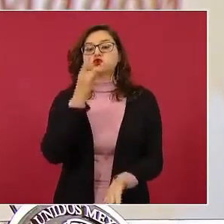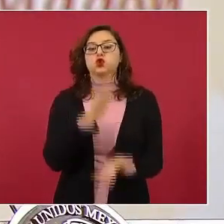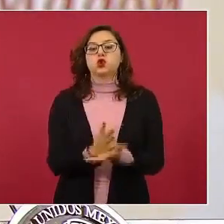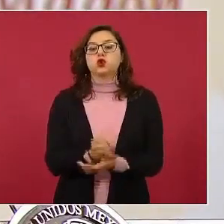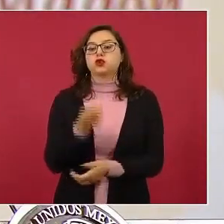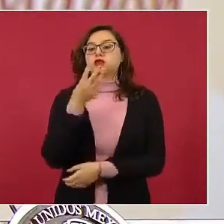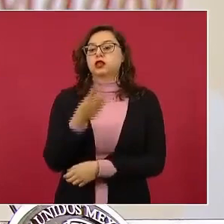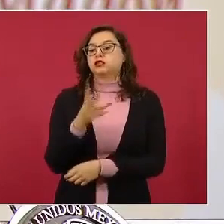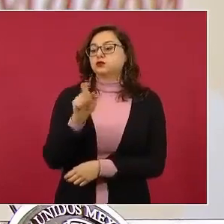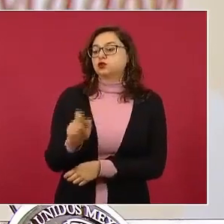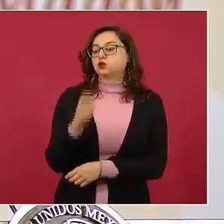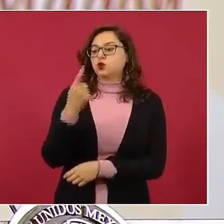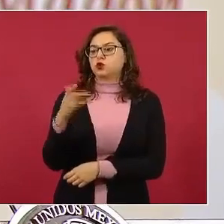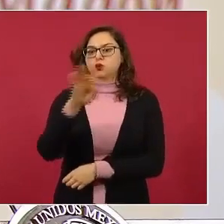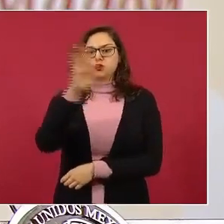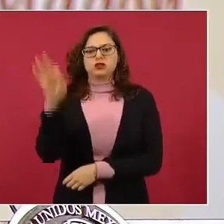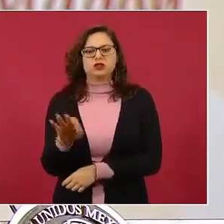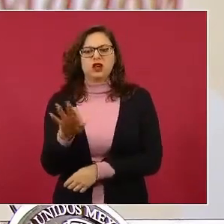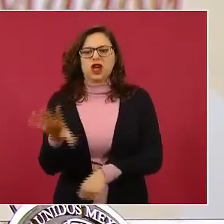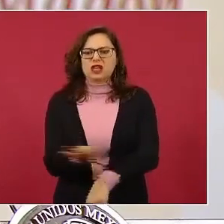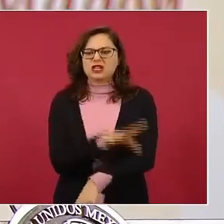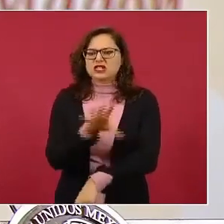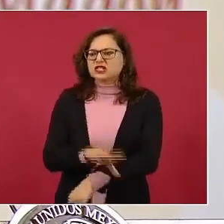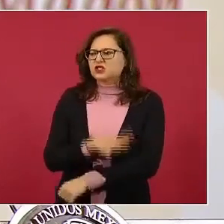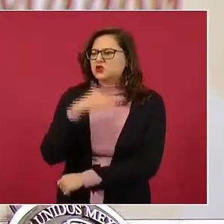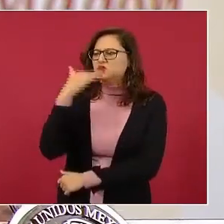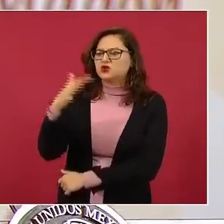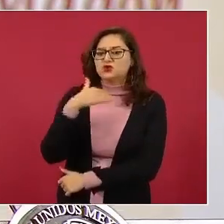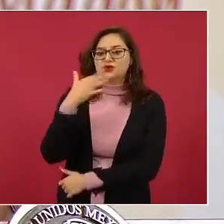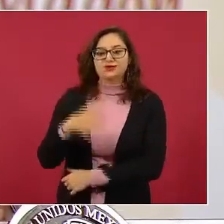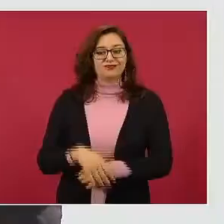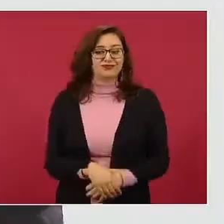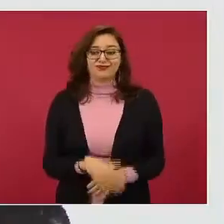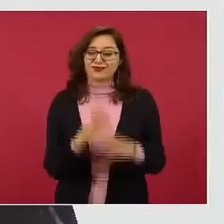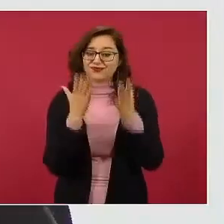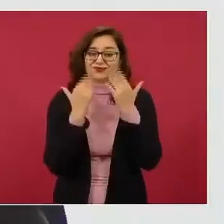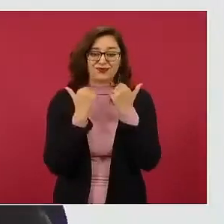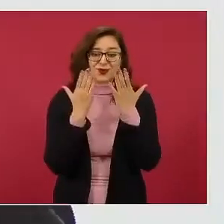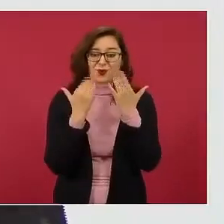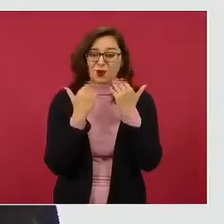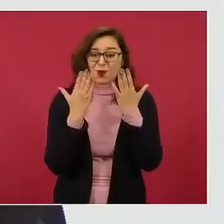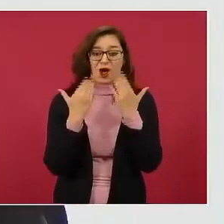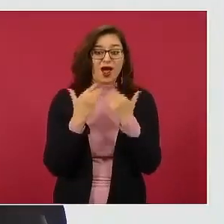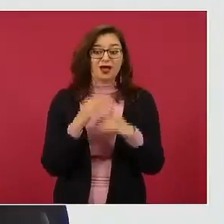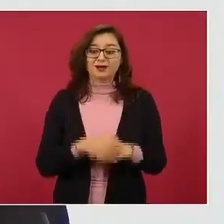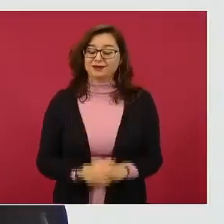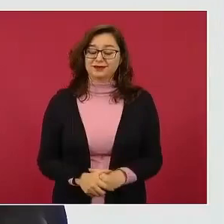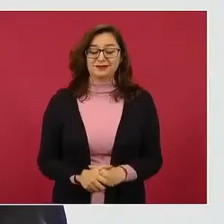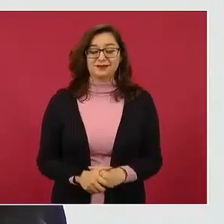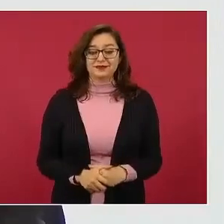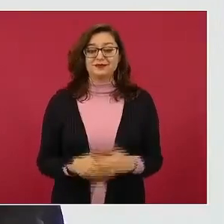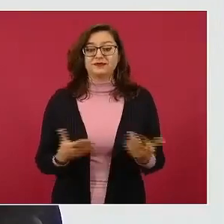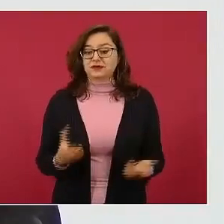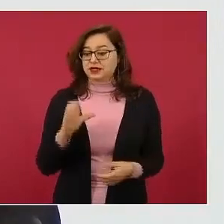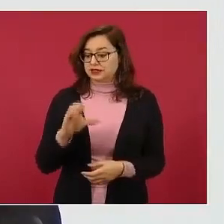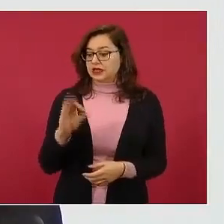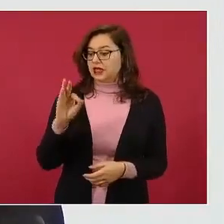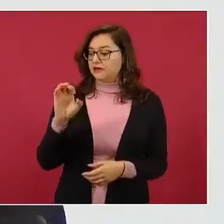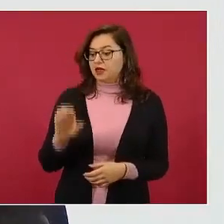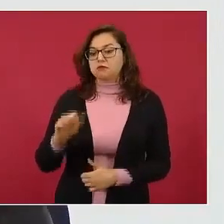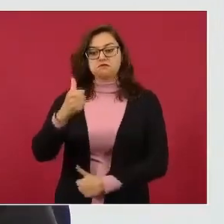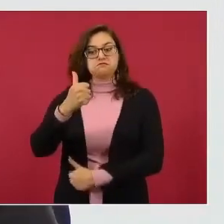Entonces, no existen esas críticas y esos mensajes permanentes de que CFE es sucio. CFE es